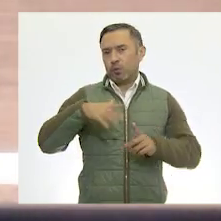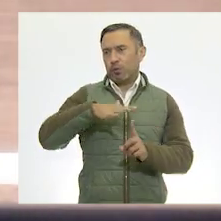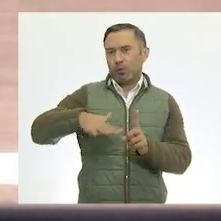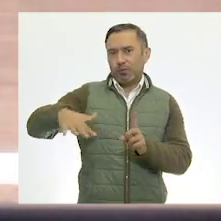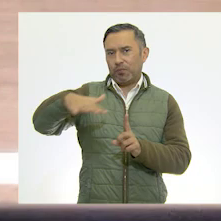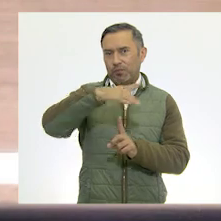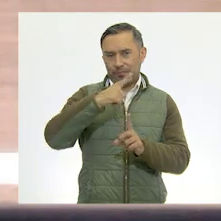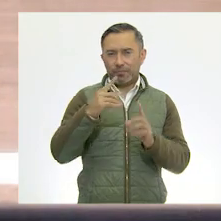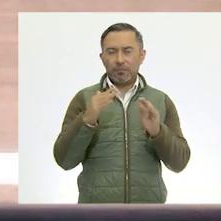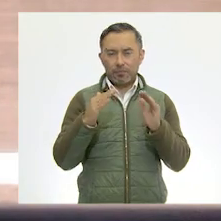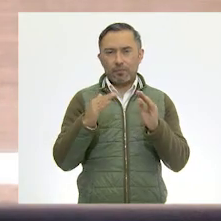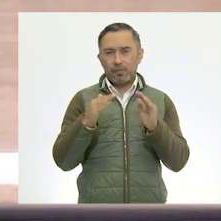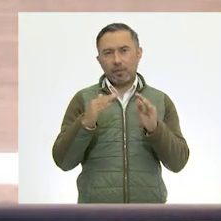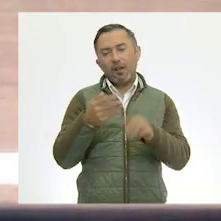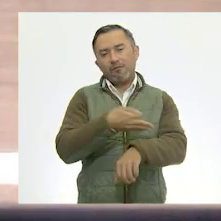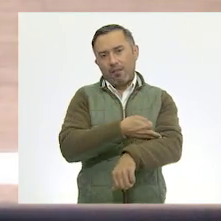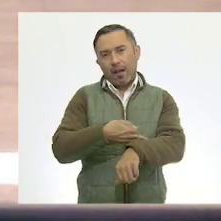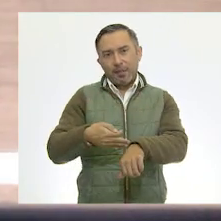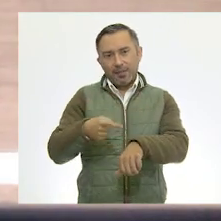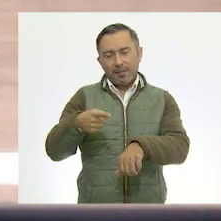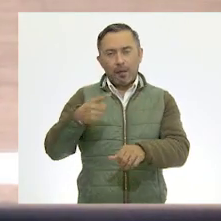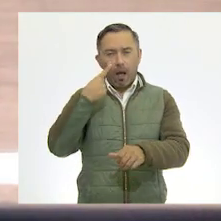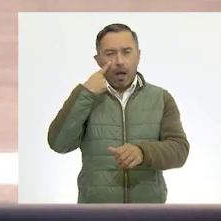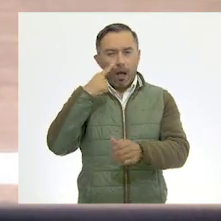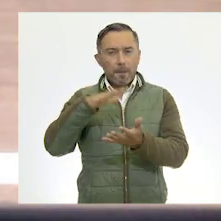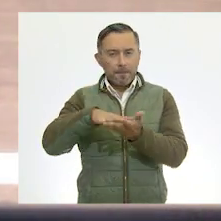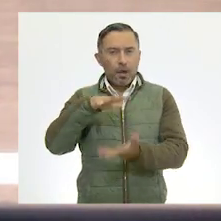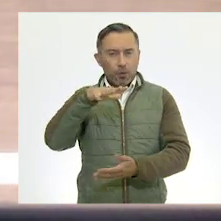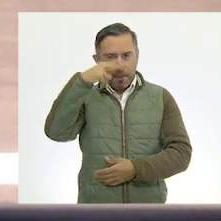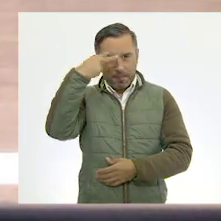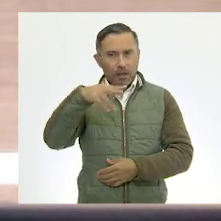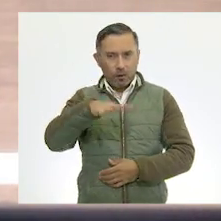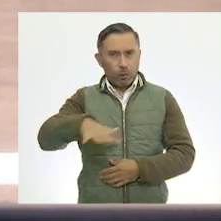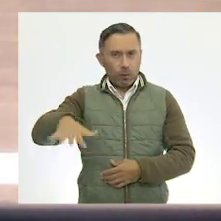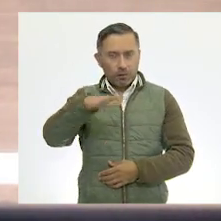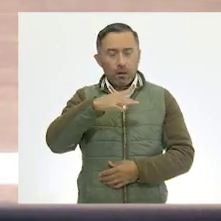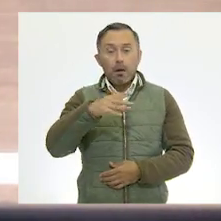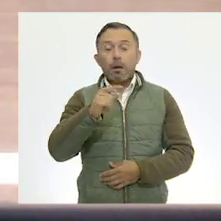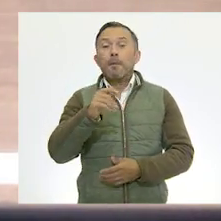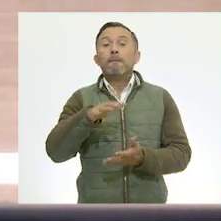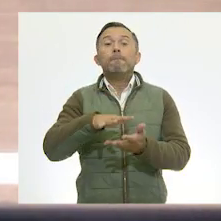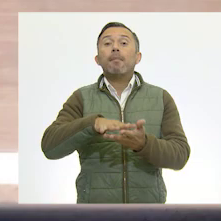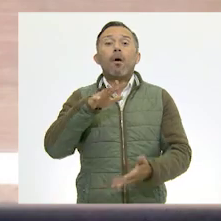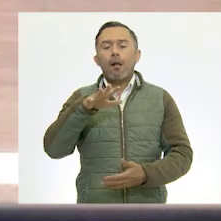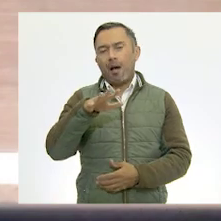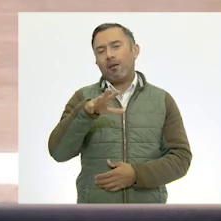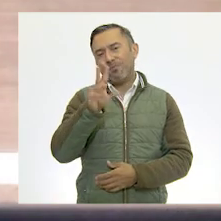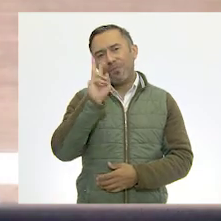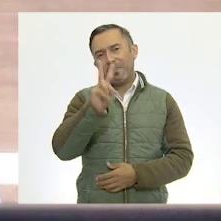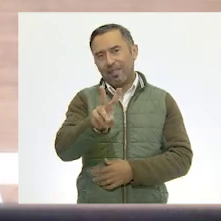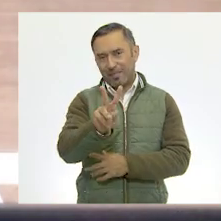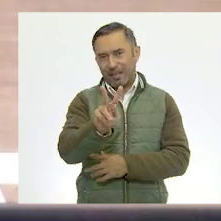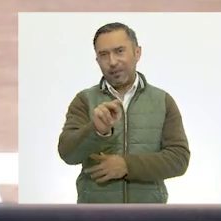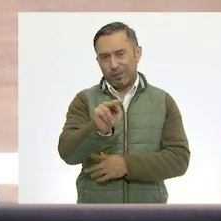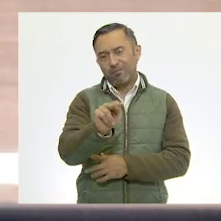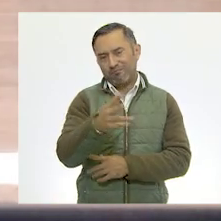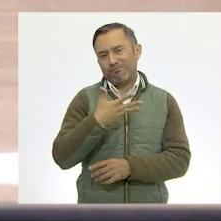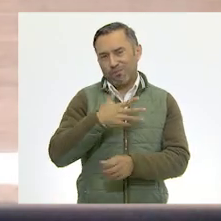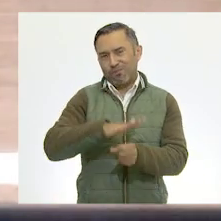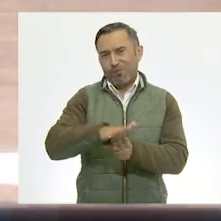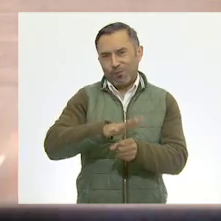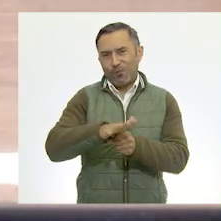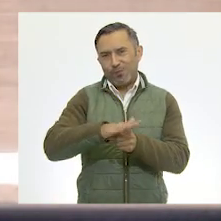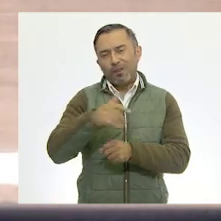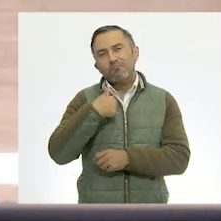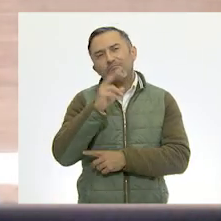las casas de la mayoría de los mexicanos. Entonces, la mayoría tiene una televisión y por consiguiente tiene acceso por lo